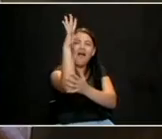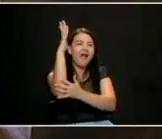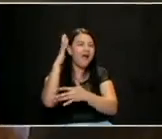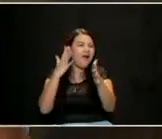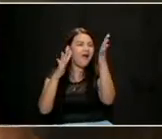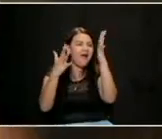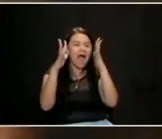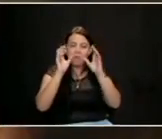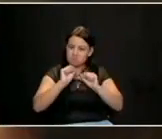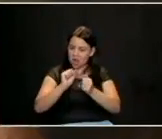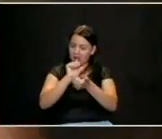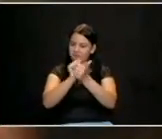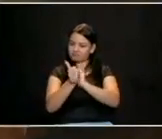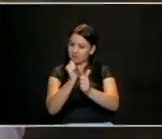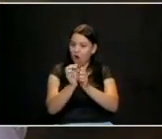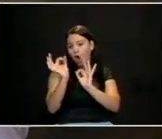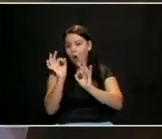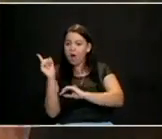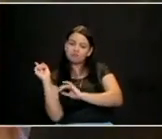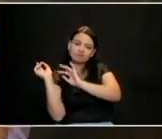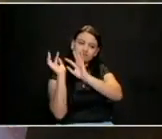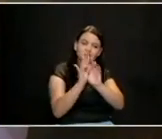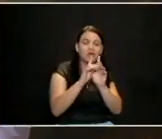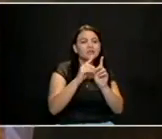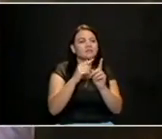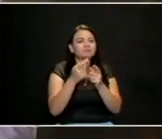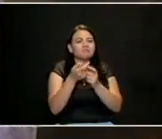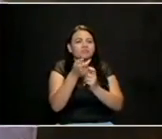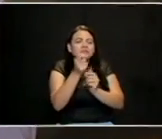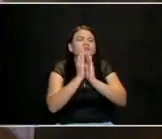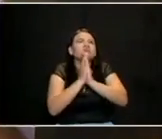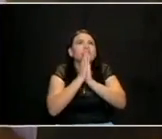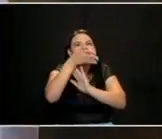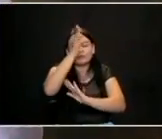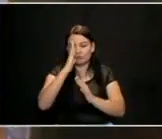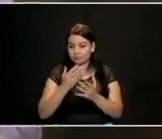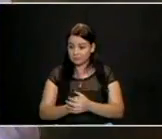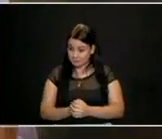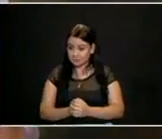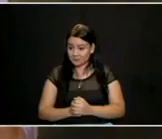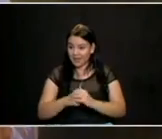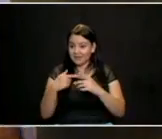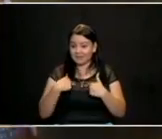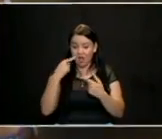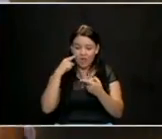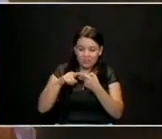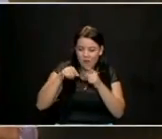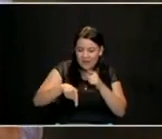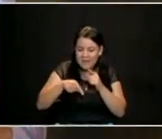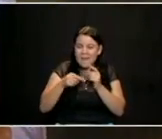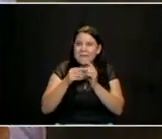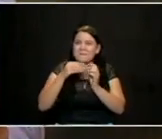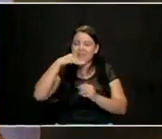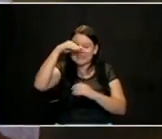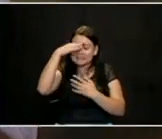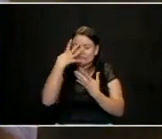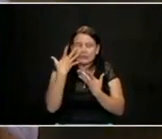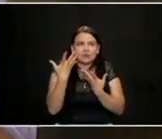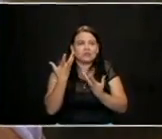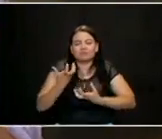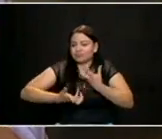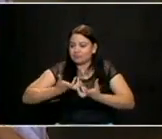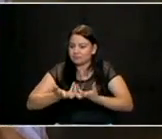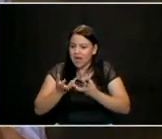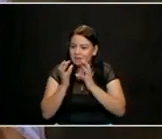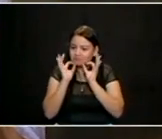y deportivo. También Medellín va a ser un gran destino gastronómico. Vamos a hacer que la gente venga a disfrutar de nuestra cocina.